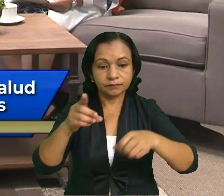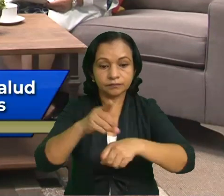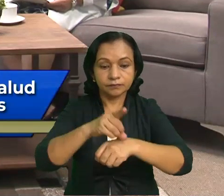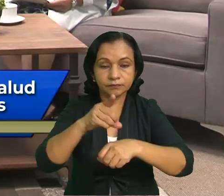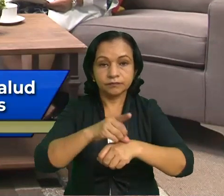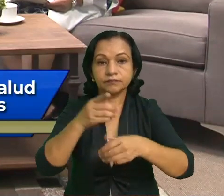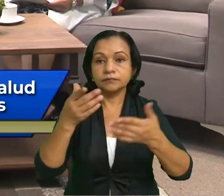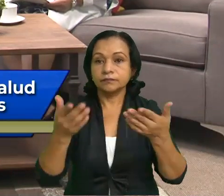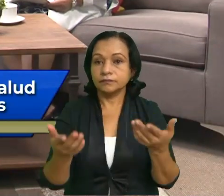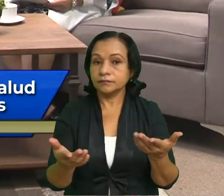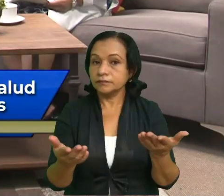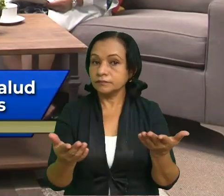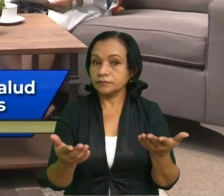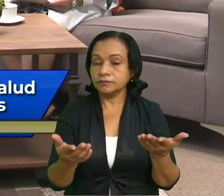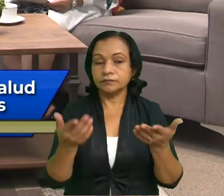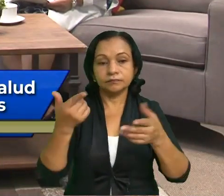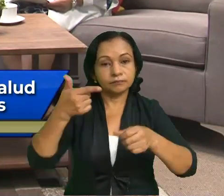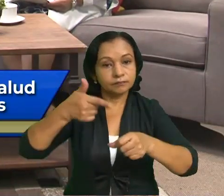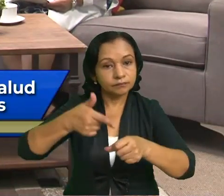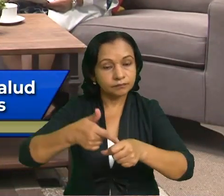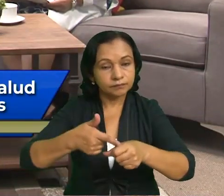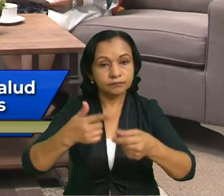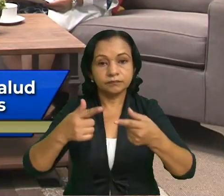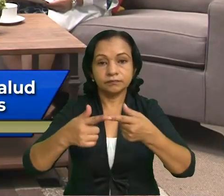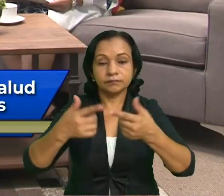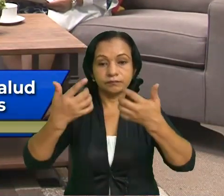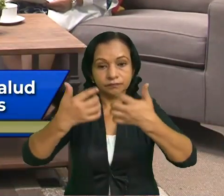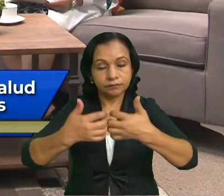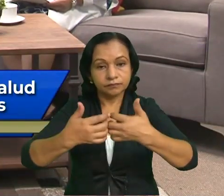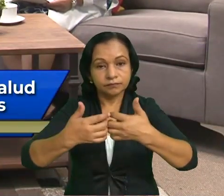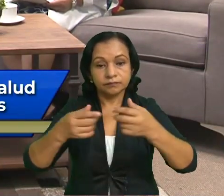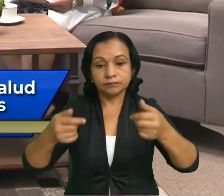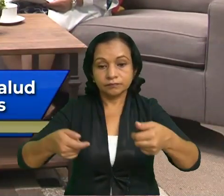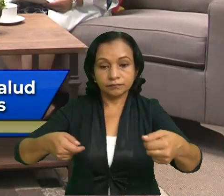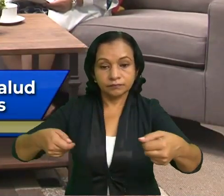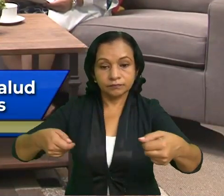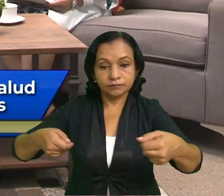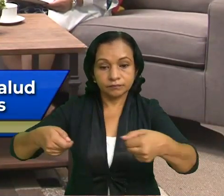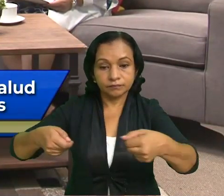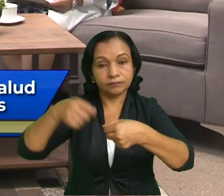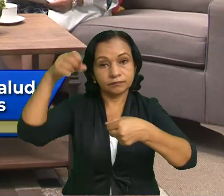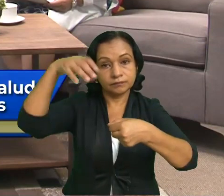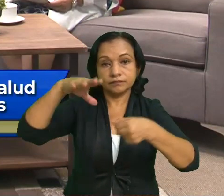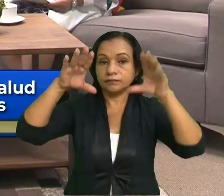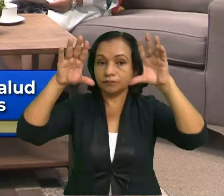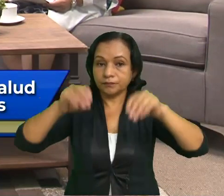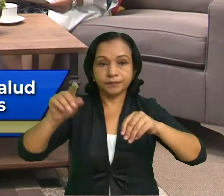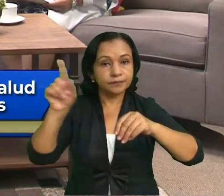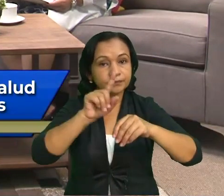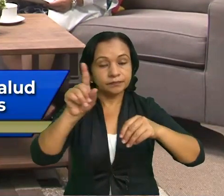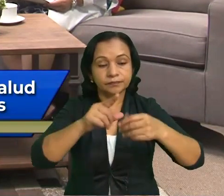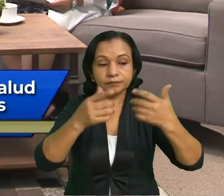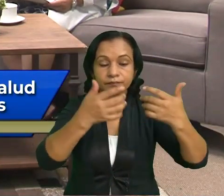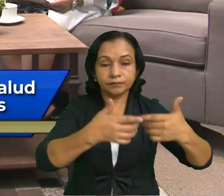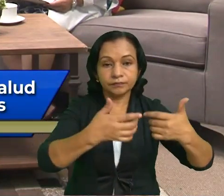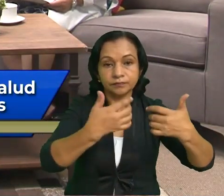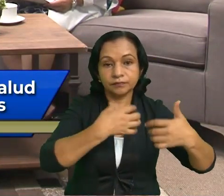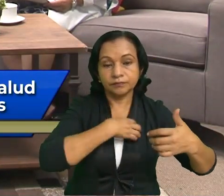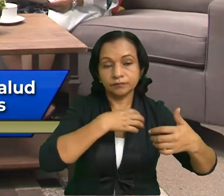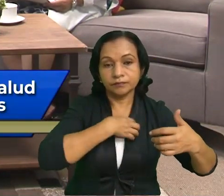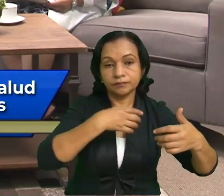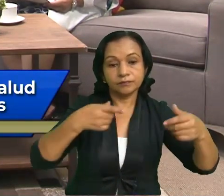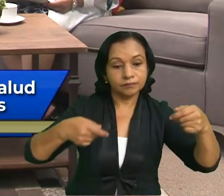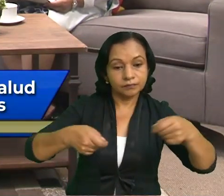asegurar combustible las plantas eléctricas para que funcionen y los sistemas no dejen de trabajar en el punto de vista de salud